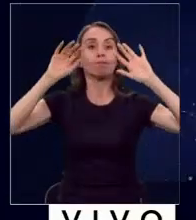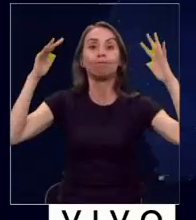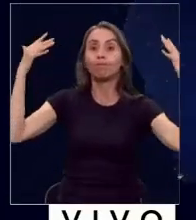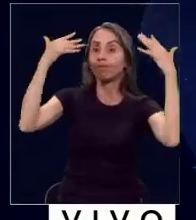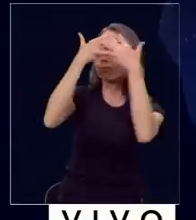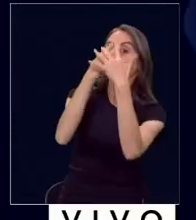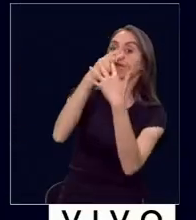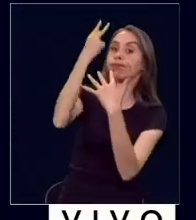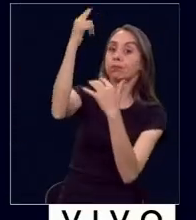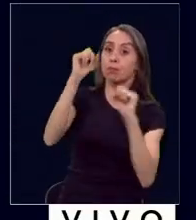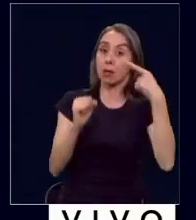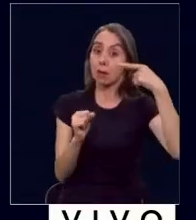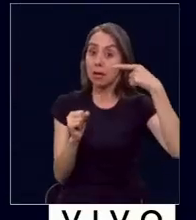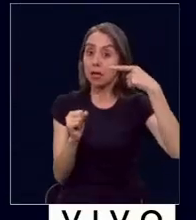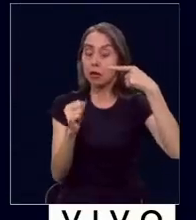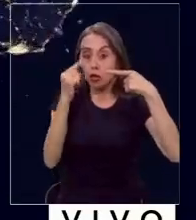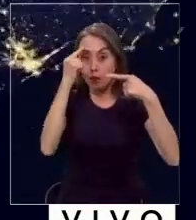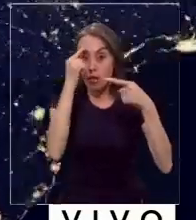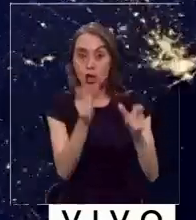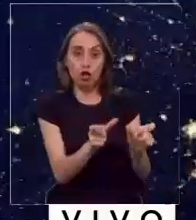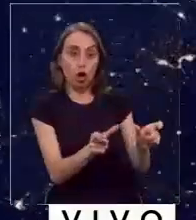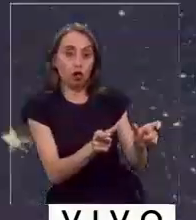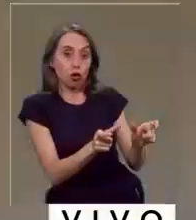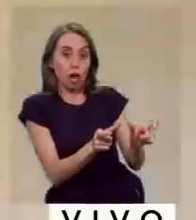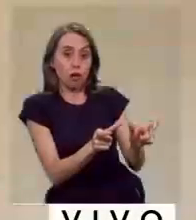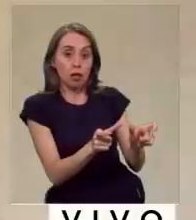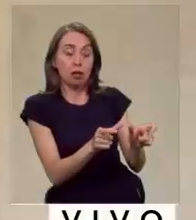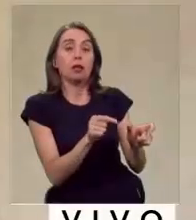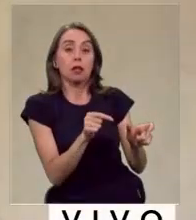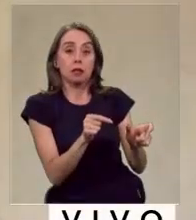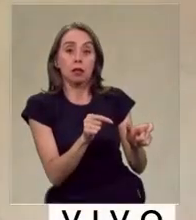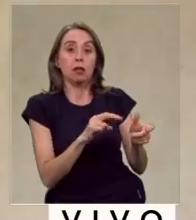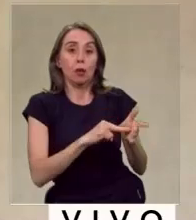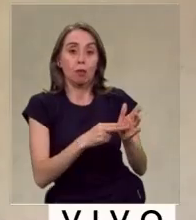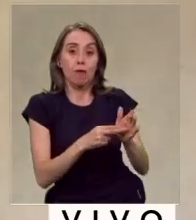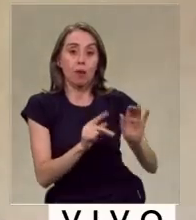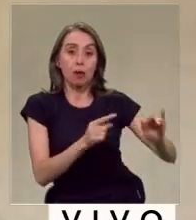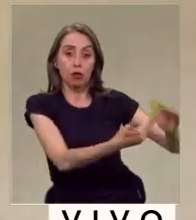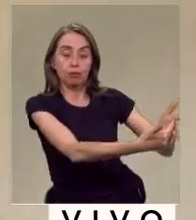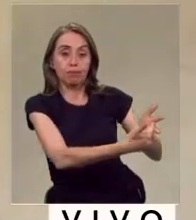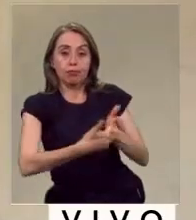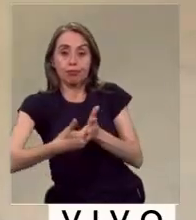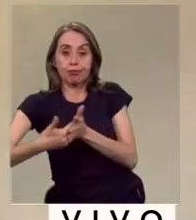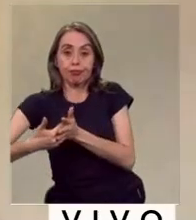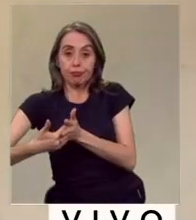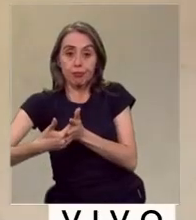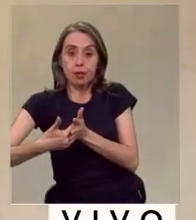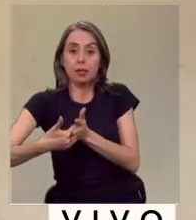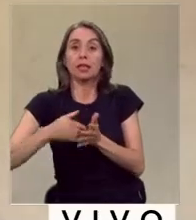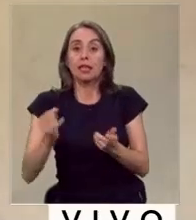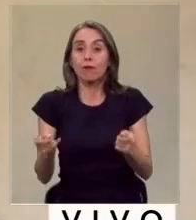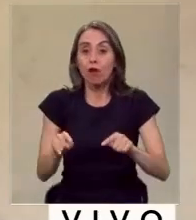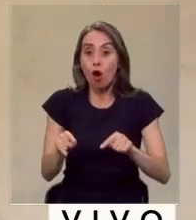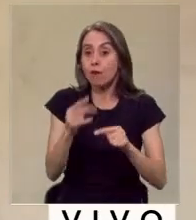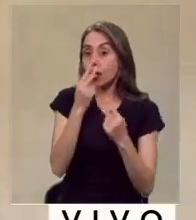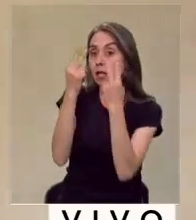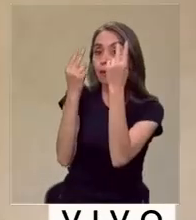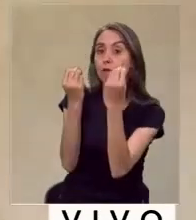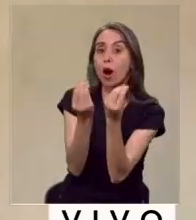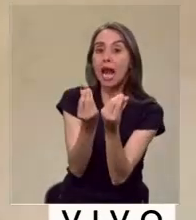como primera medida, empezar a controlar más sistemáticamente el problema y progresivamente recuperar la calidad